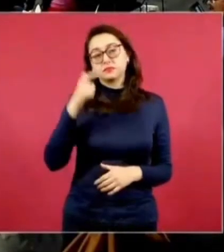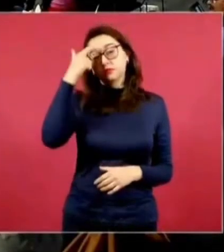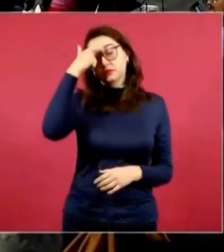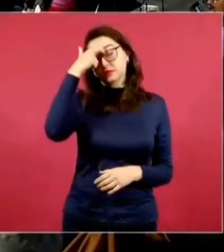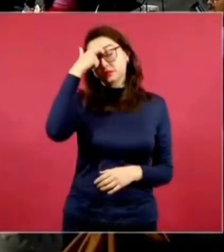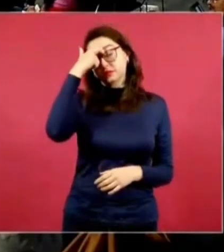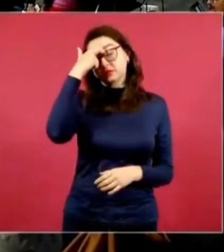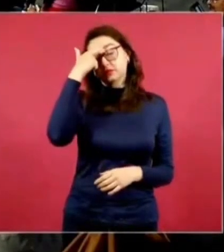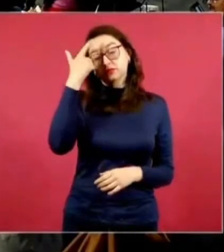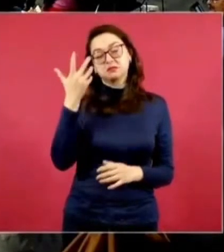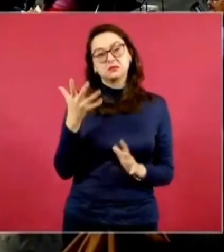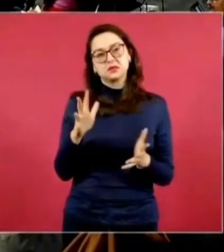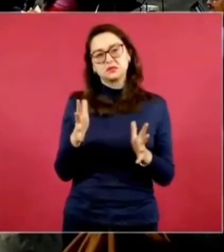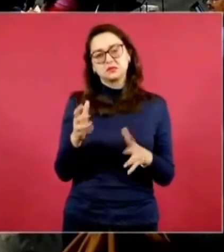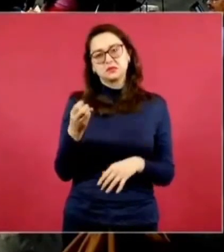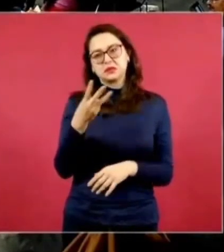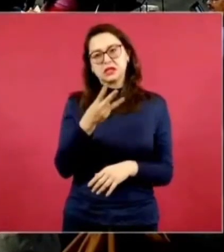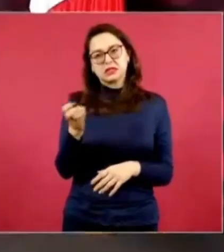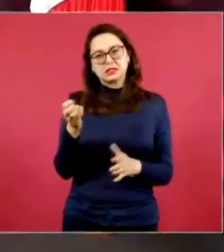300.000